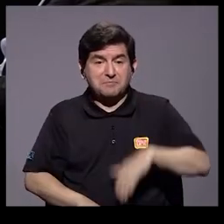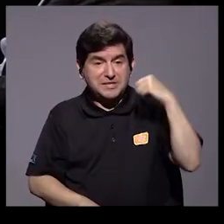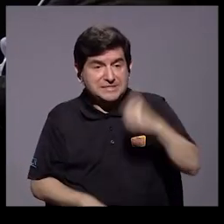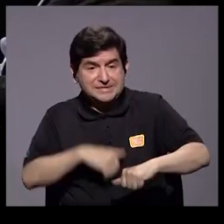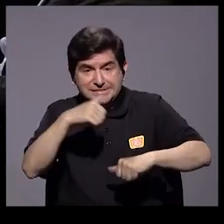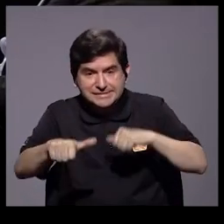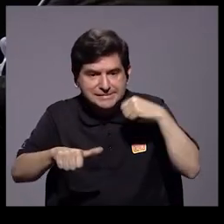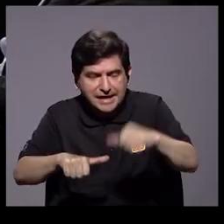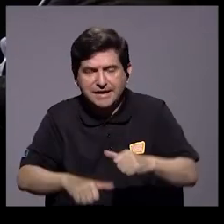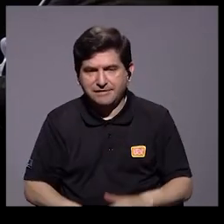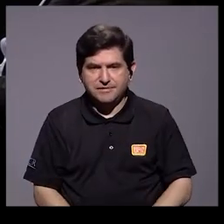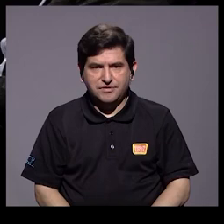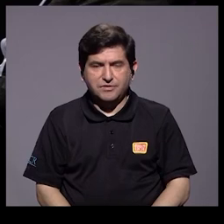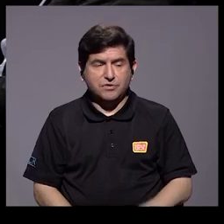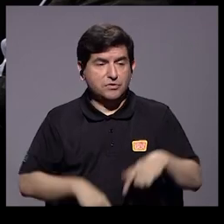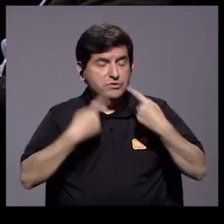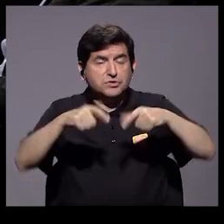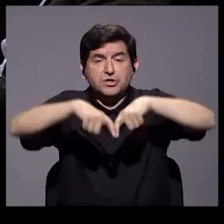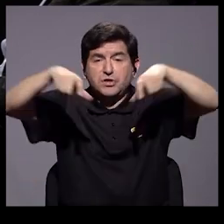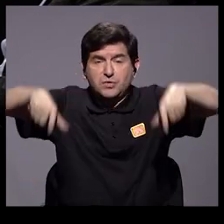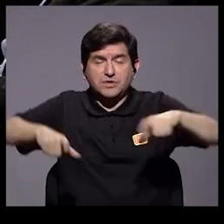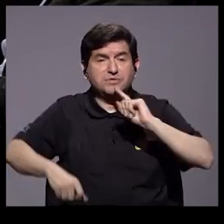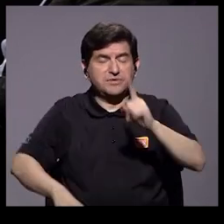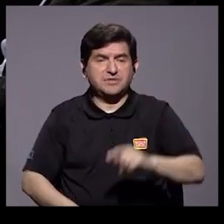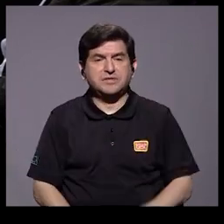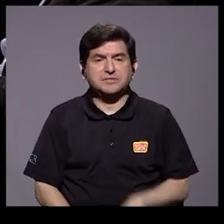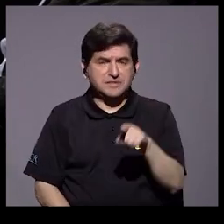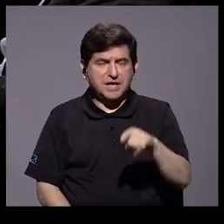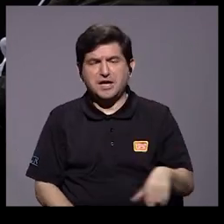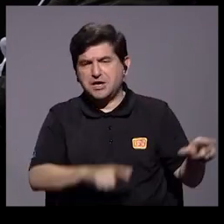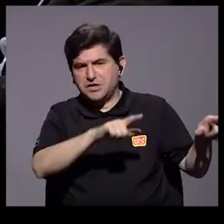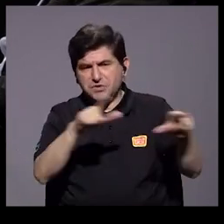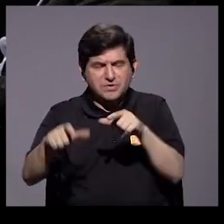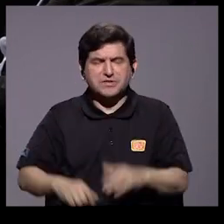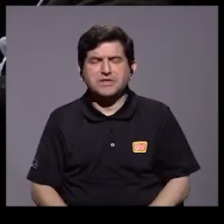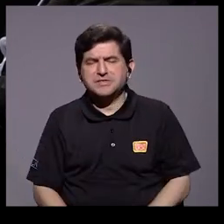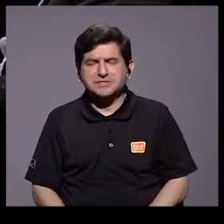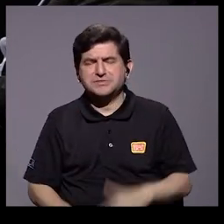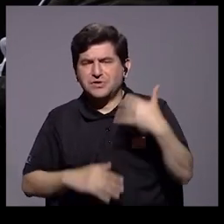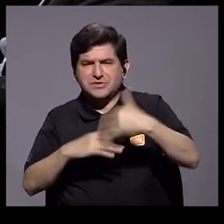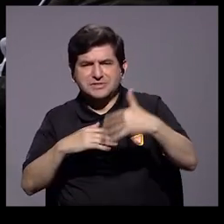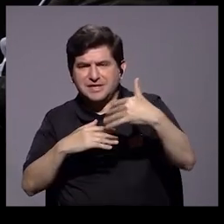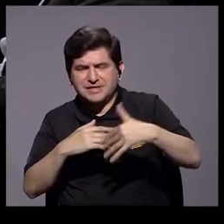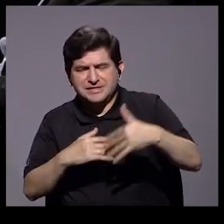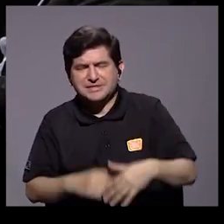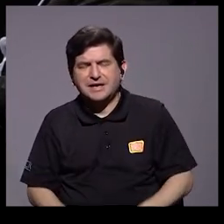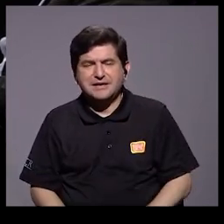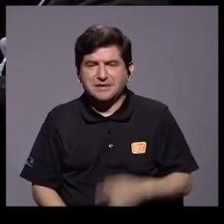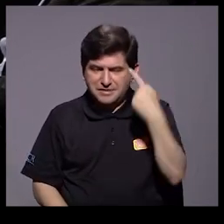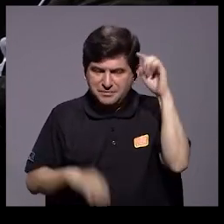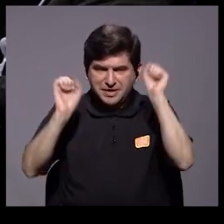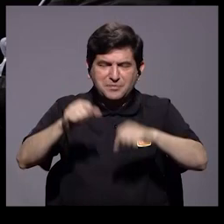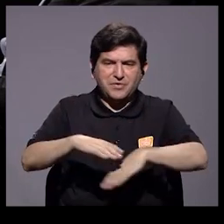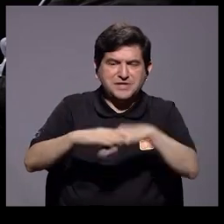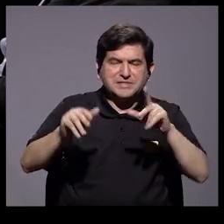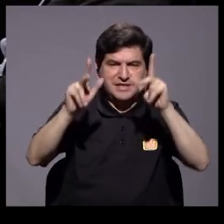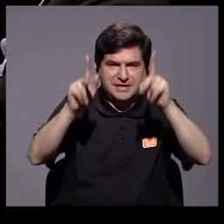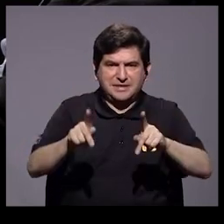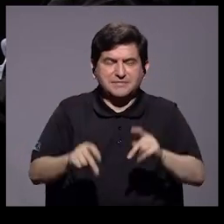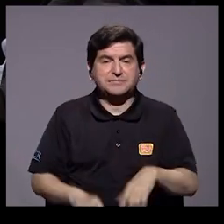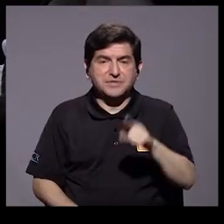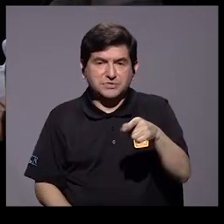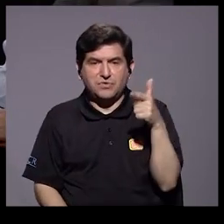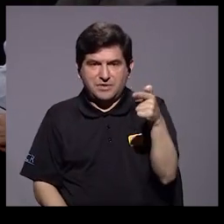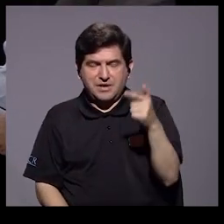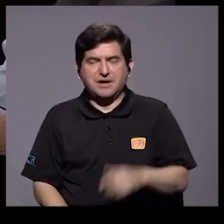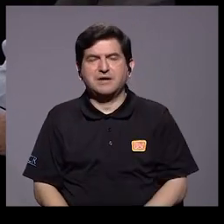inclusive cuando van a la cancha dicen que están dispuestos a derramar sangre para sacar a alguien a balazos y bueno la otra vez en limón